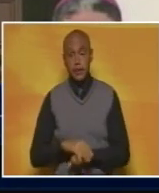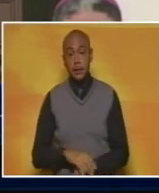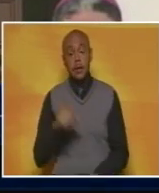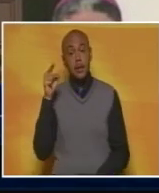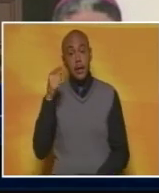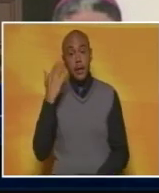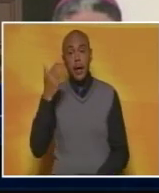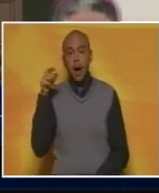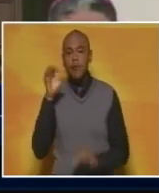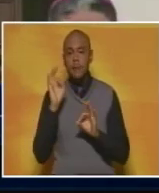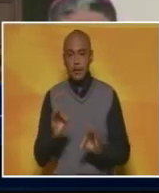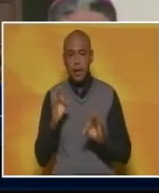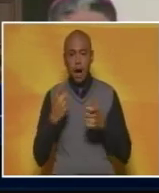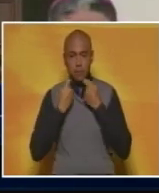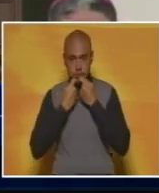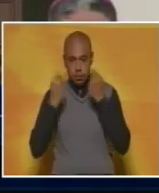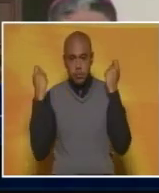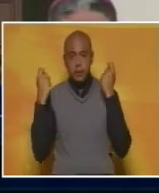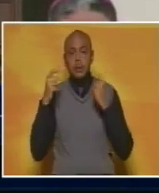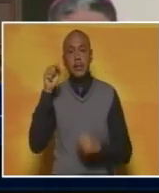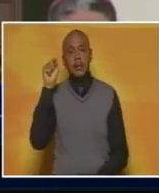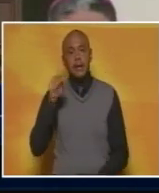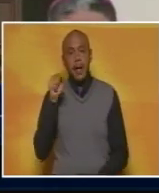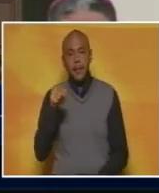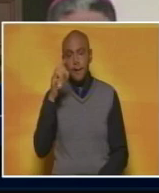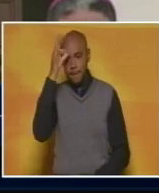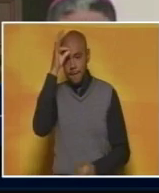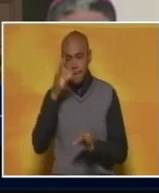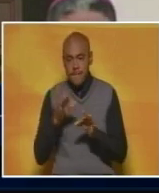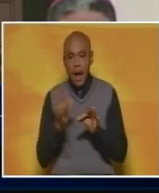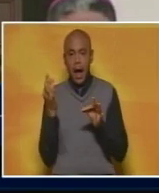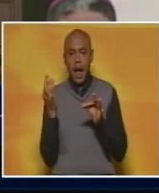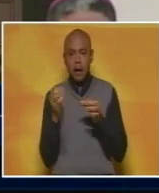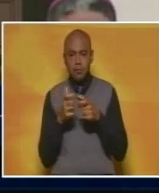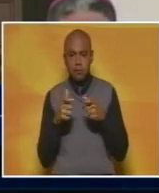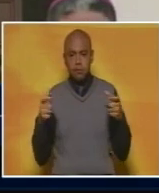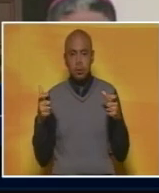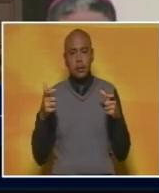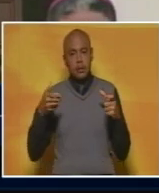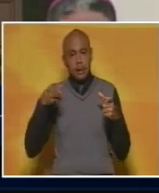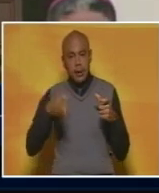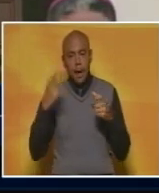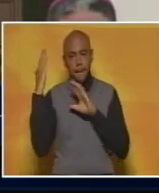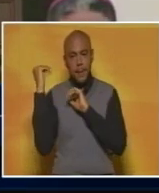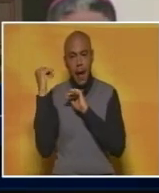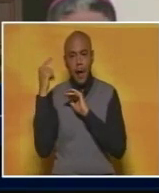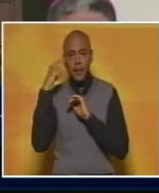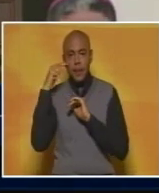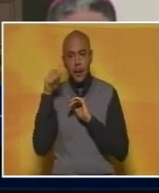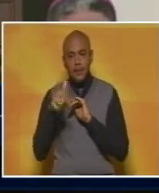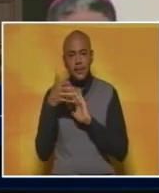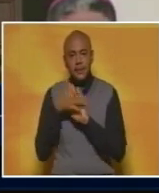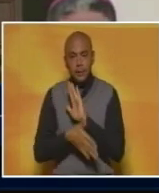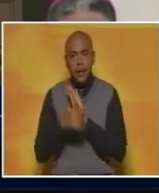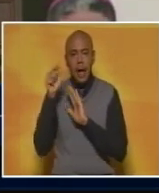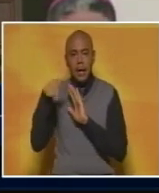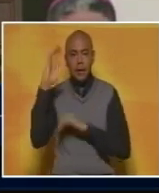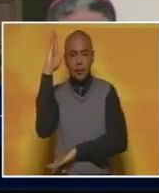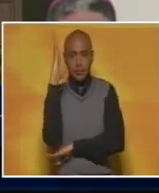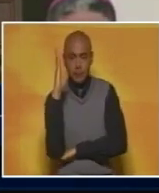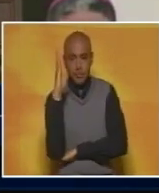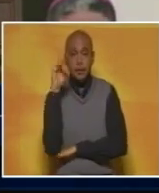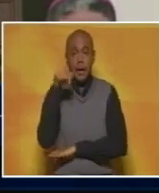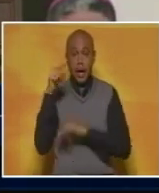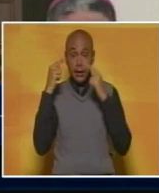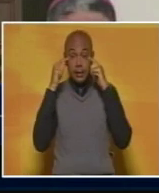la Anunciación, desde este oasis de fe y de esperanza que significa la Basílica de